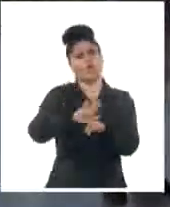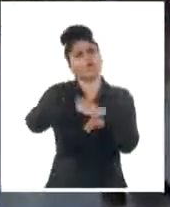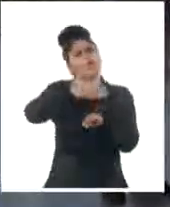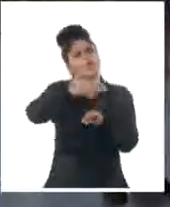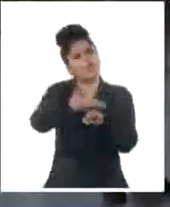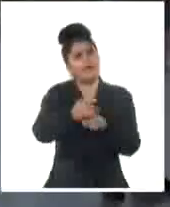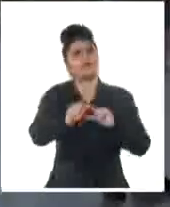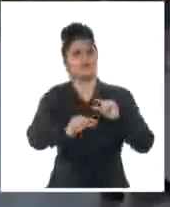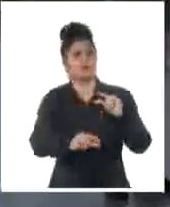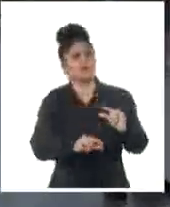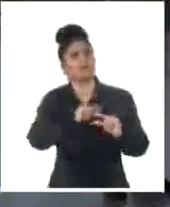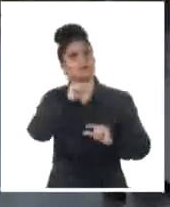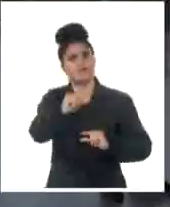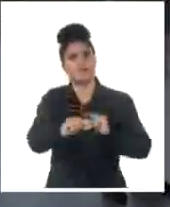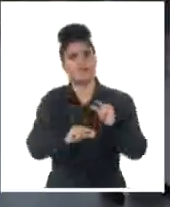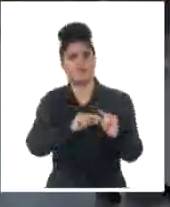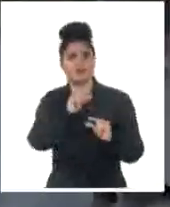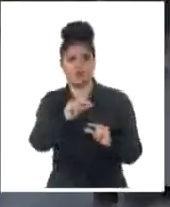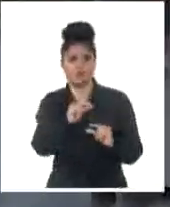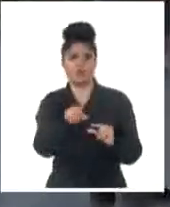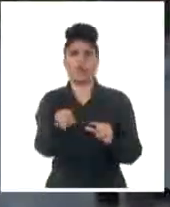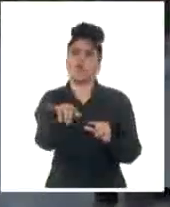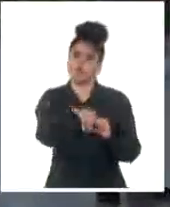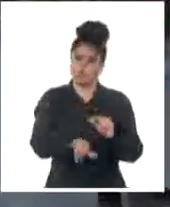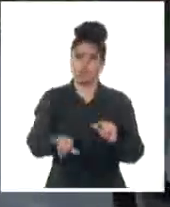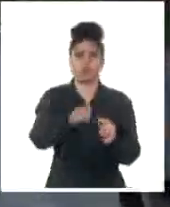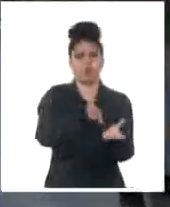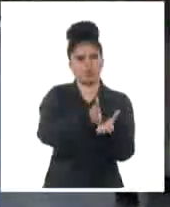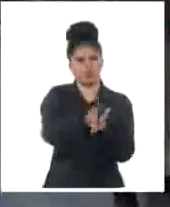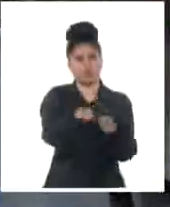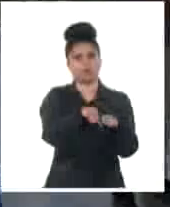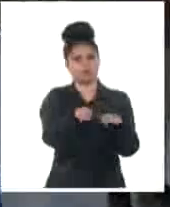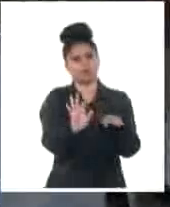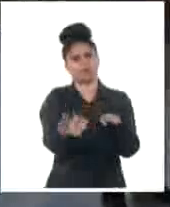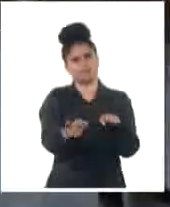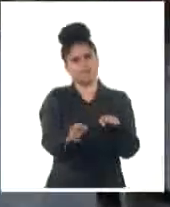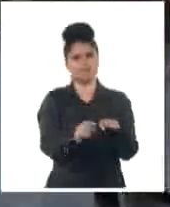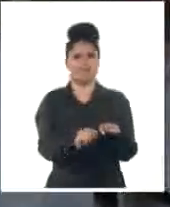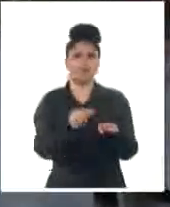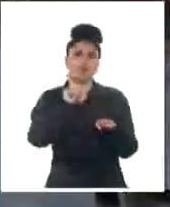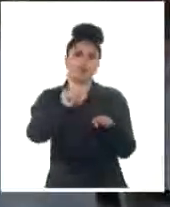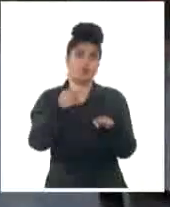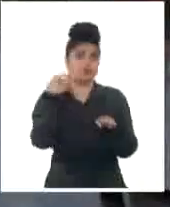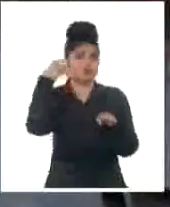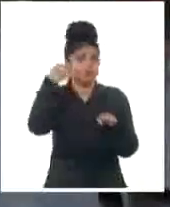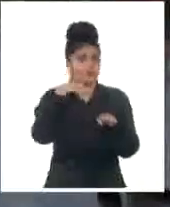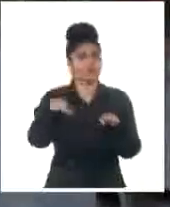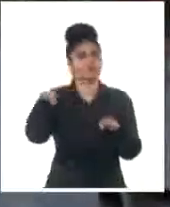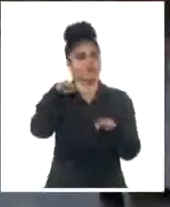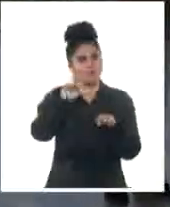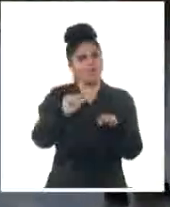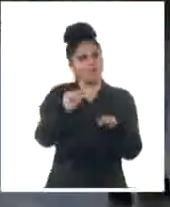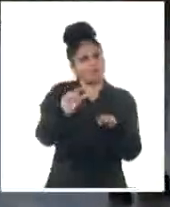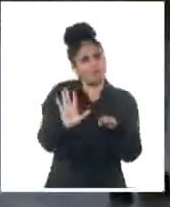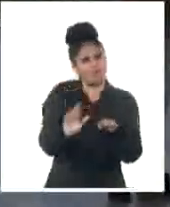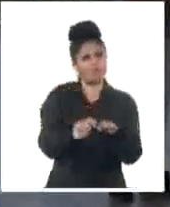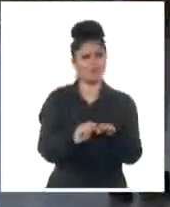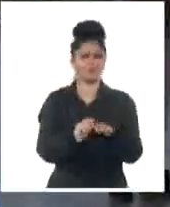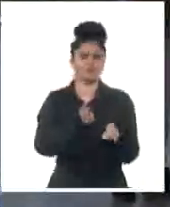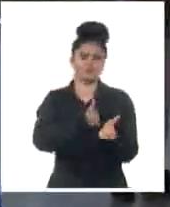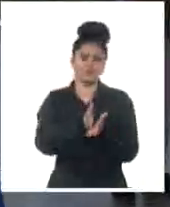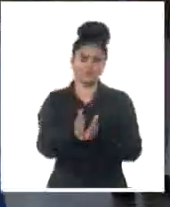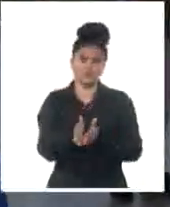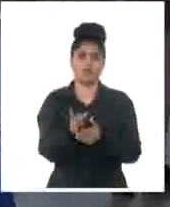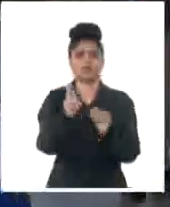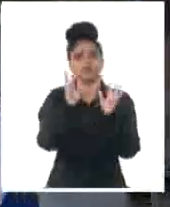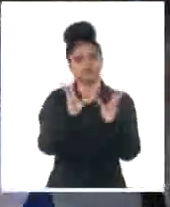encima o por ahí por donde salté ahora recientemente y nada, seguir dando buenos resultados como los que han venido hasta